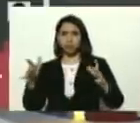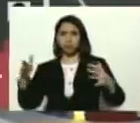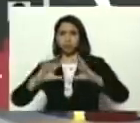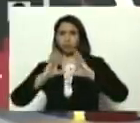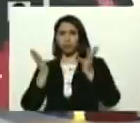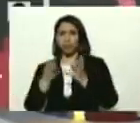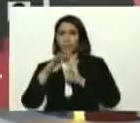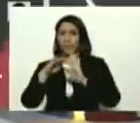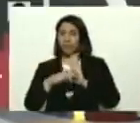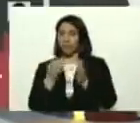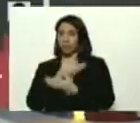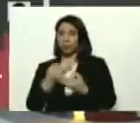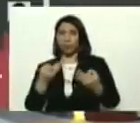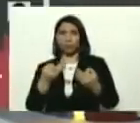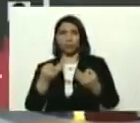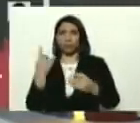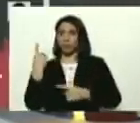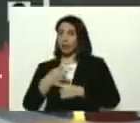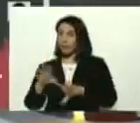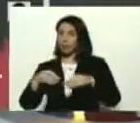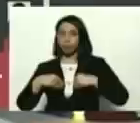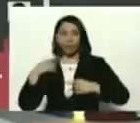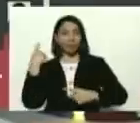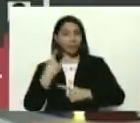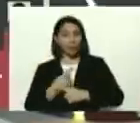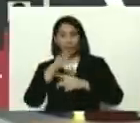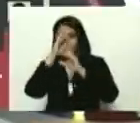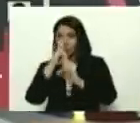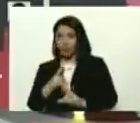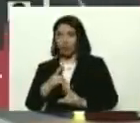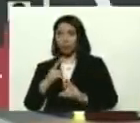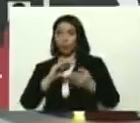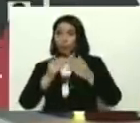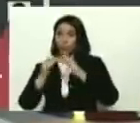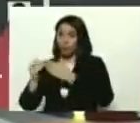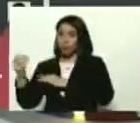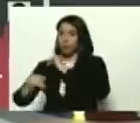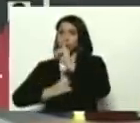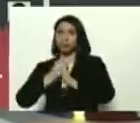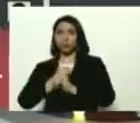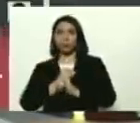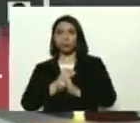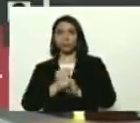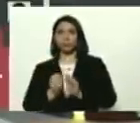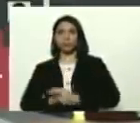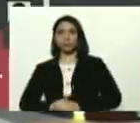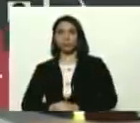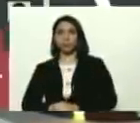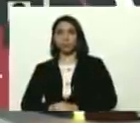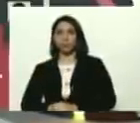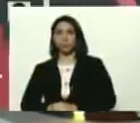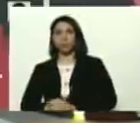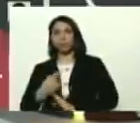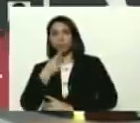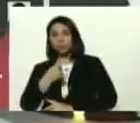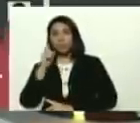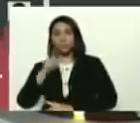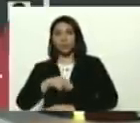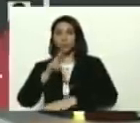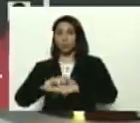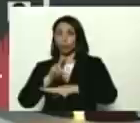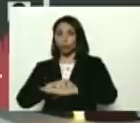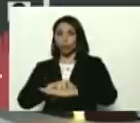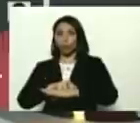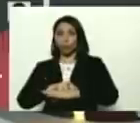medidas extraordinarias que todos debemos tomar en la comunidad internacional. Decía también el doctor